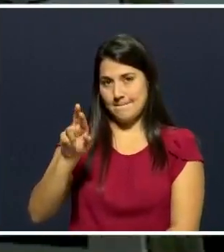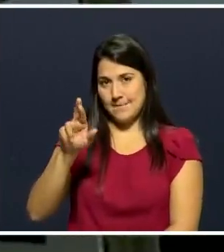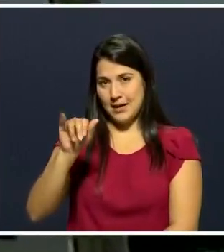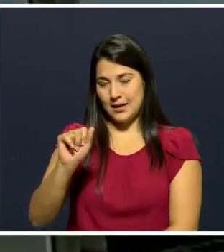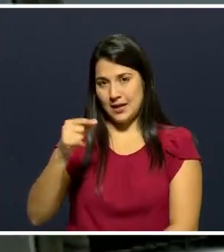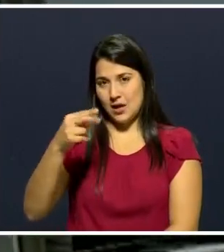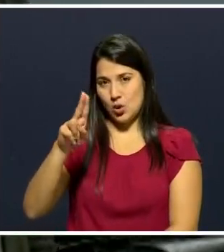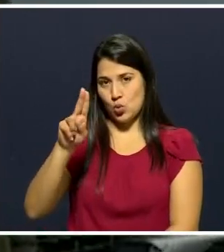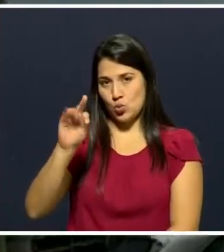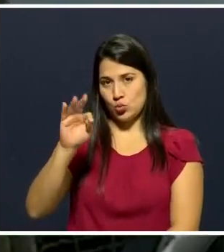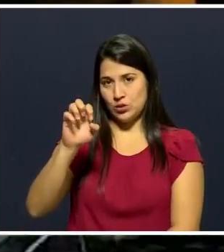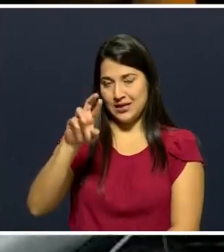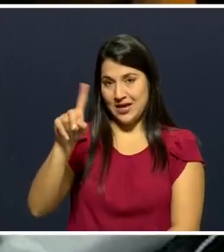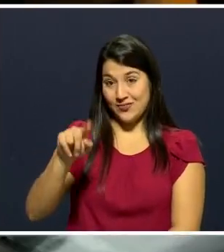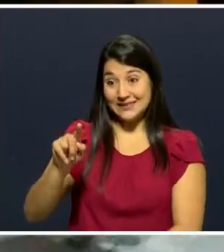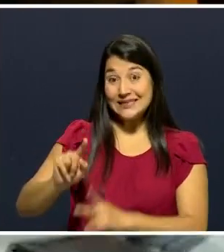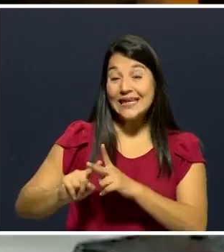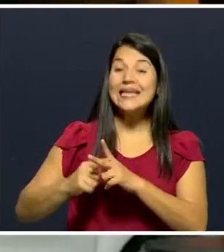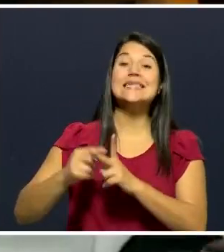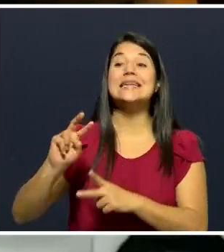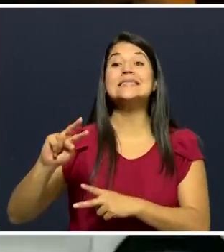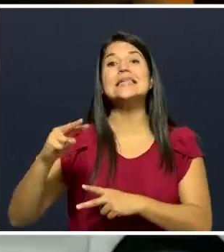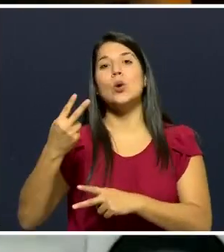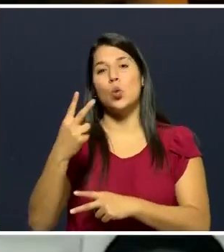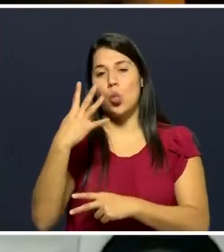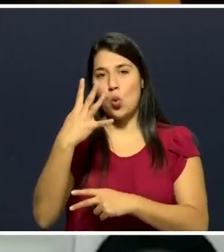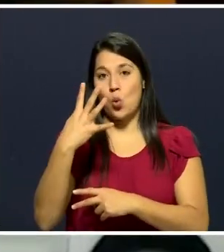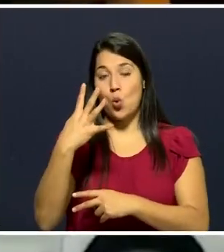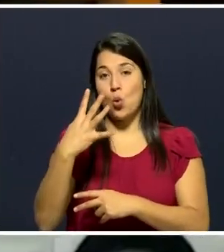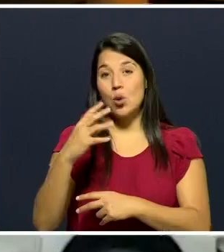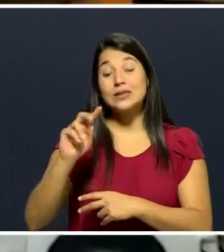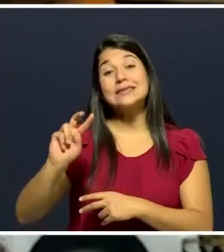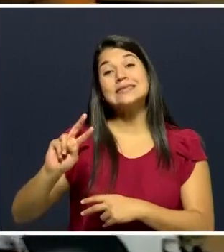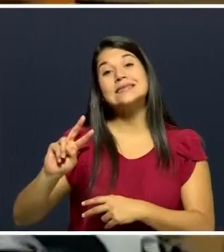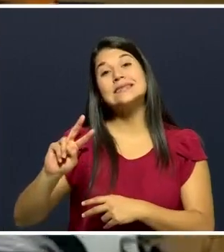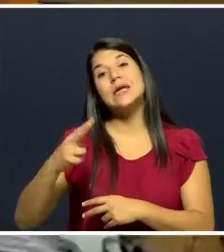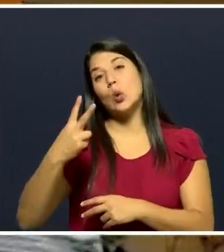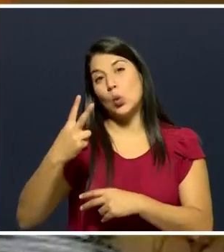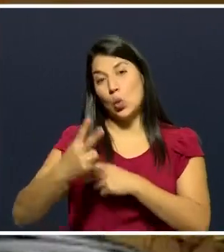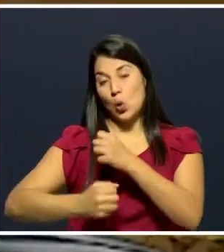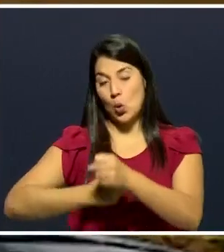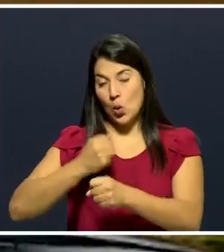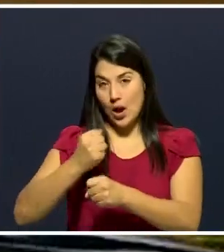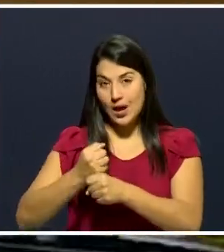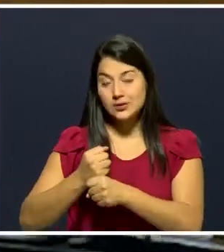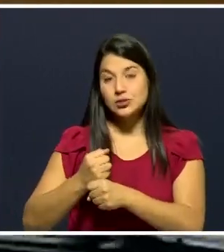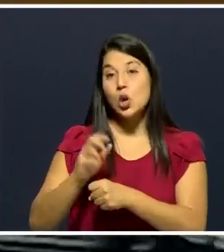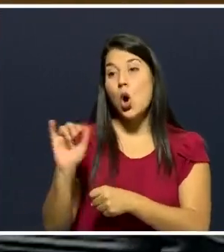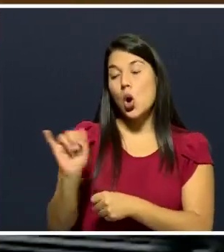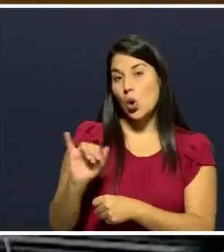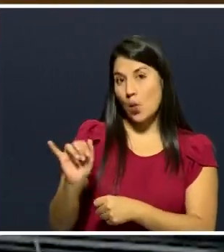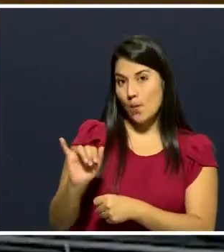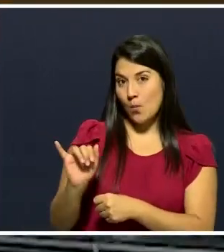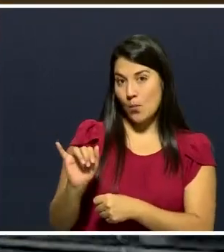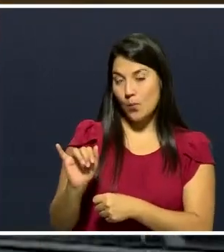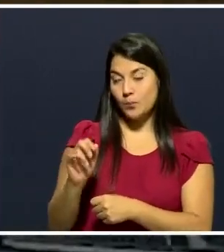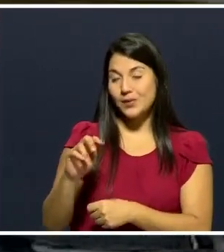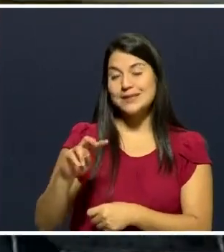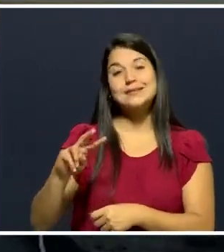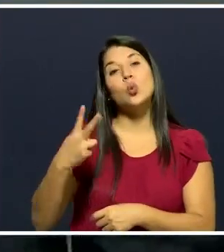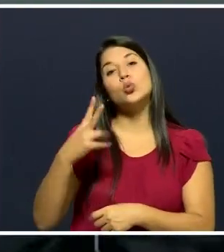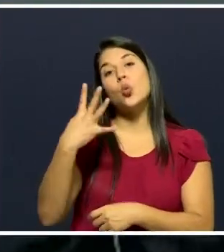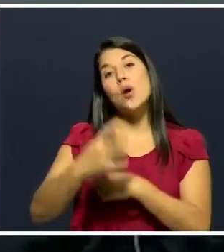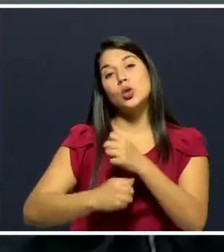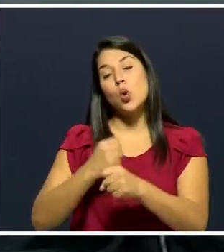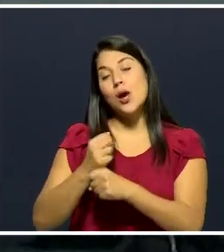periodo consecutivo en este gobierno local. Ella realizará su trabajo acompañada de Johnny Luna, quien inicia una